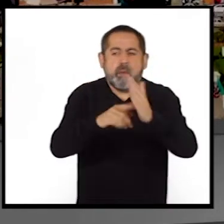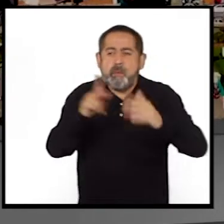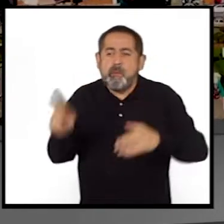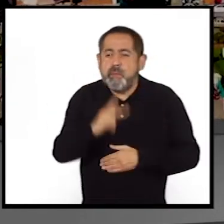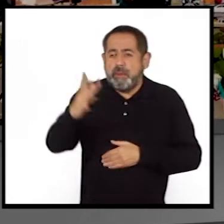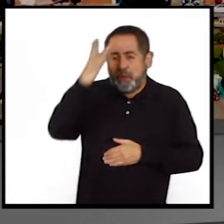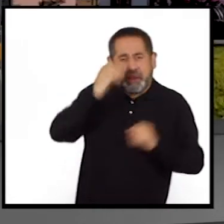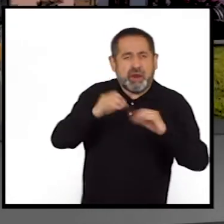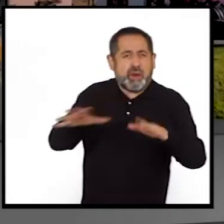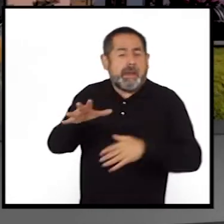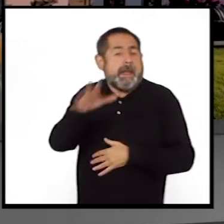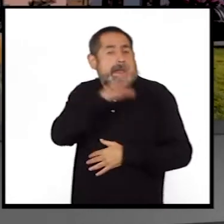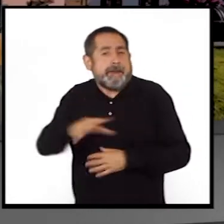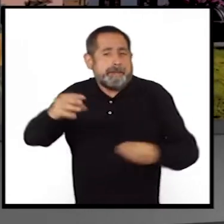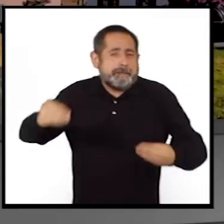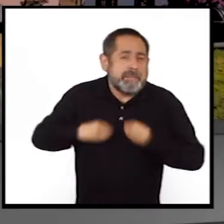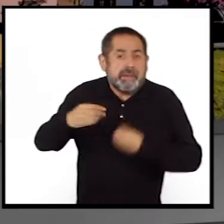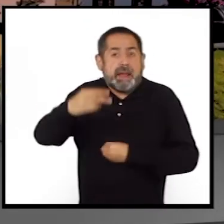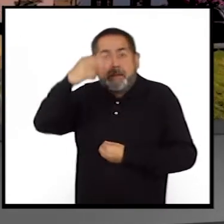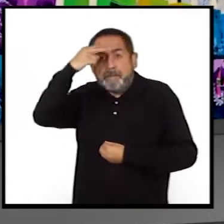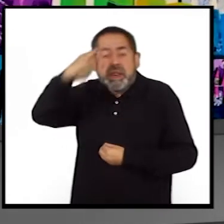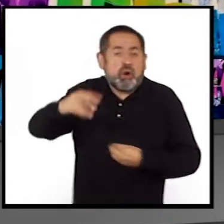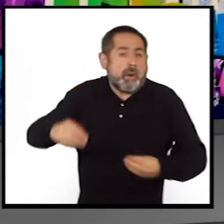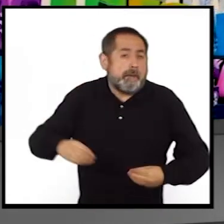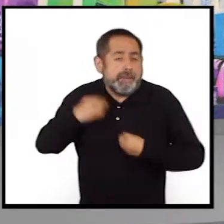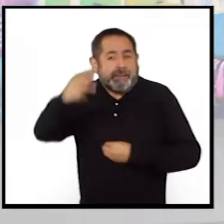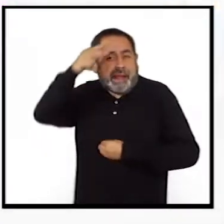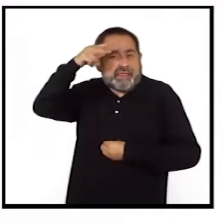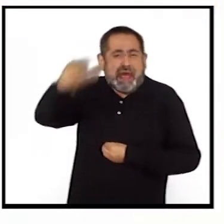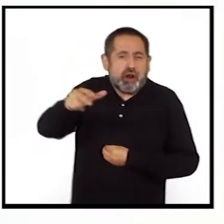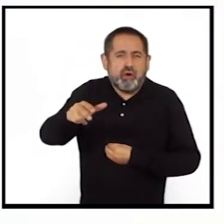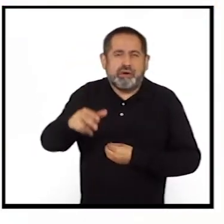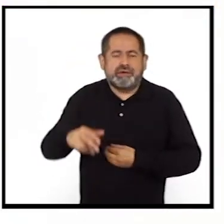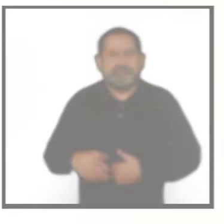Hidalgo! ¡Que vivan los pueblos mágicos! ¡Que viva México!